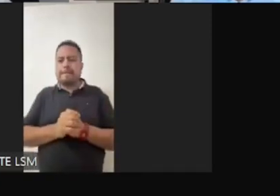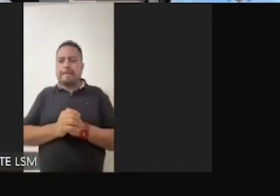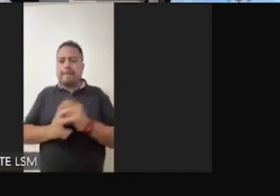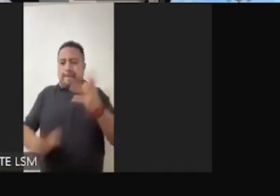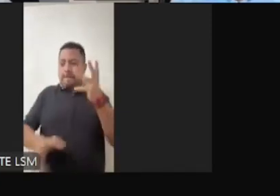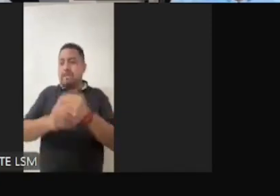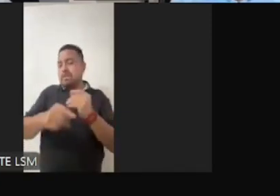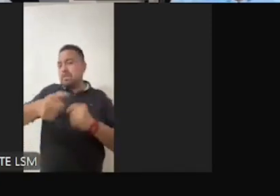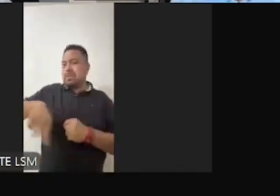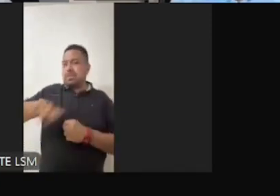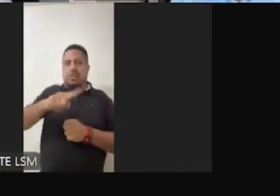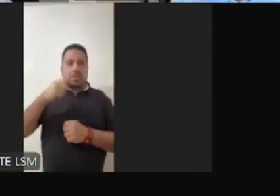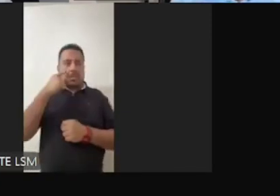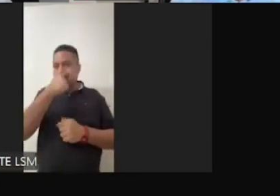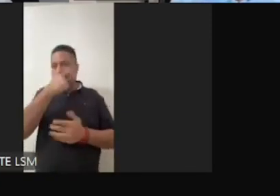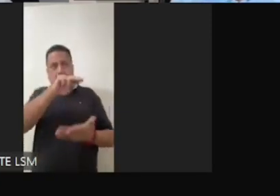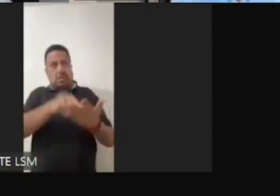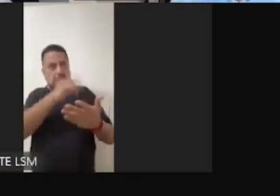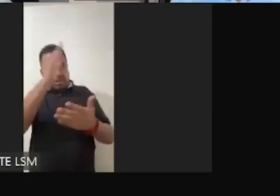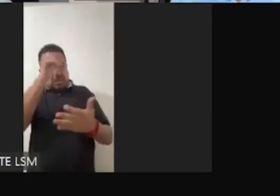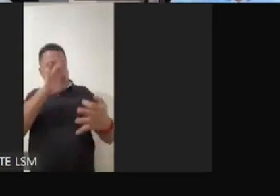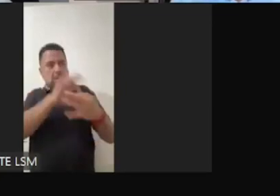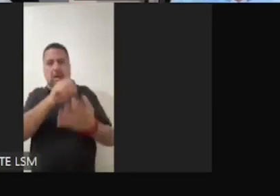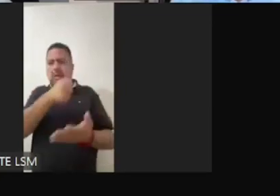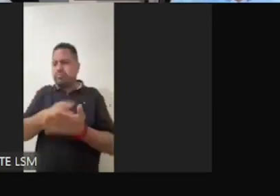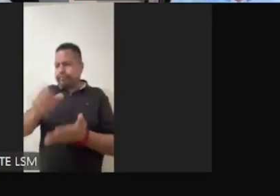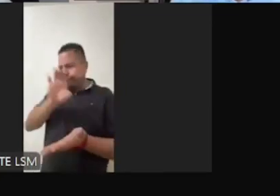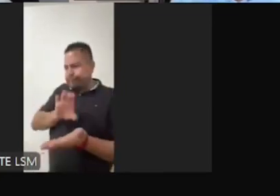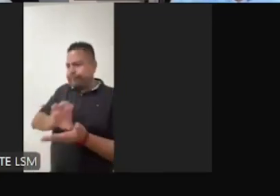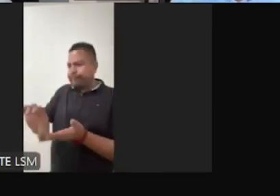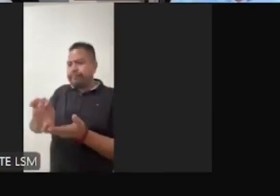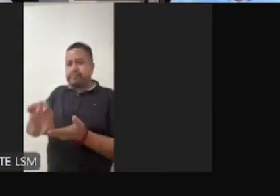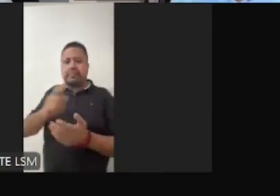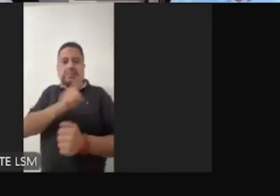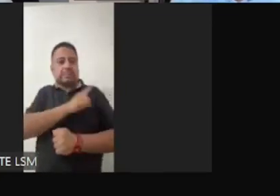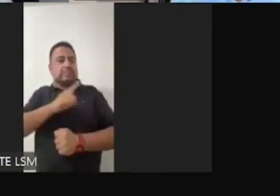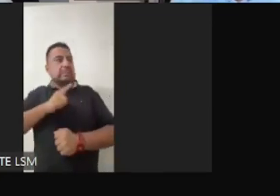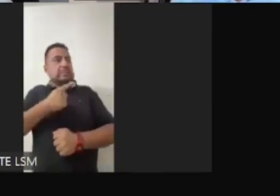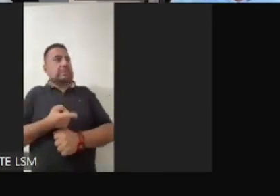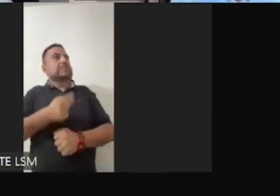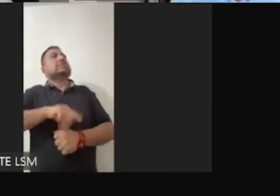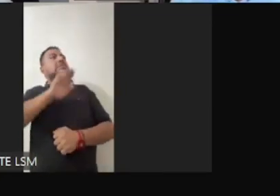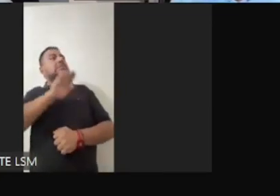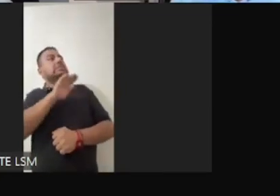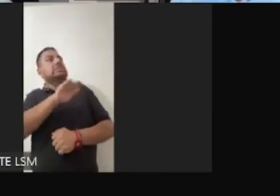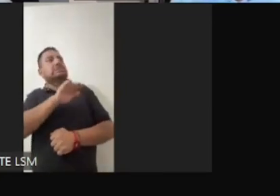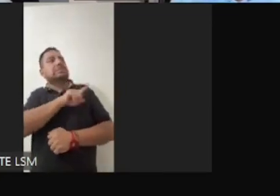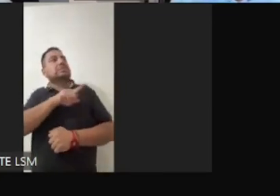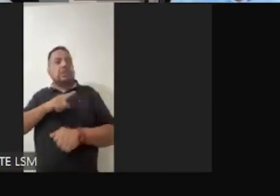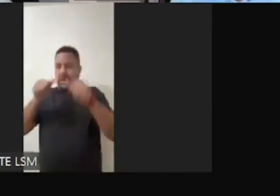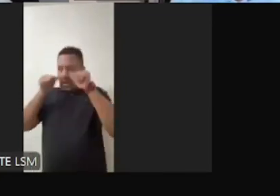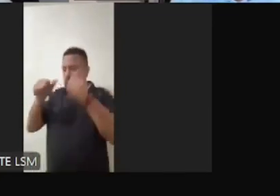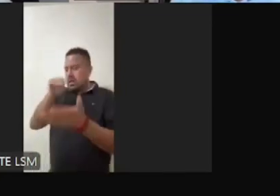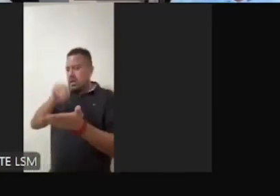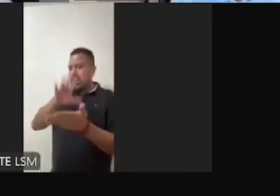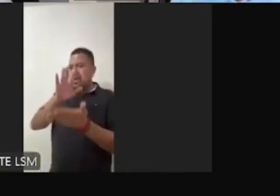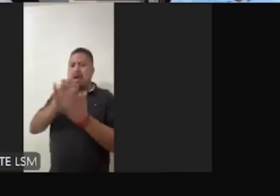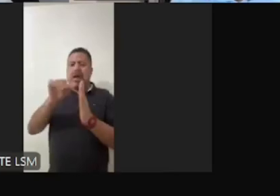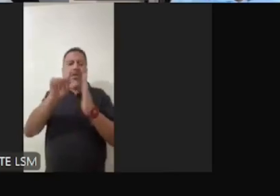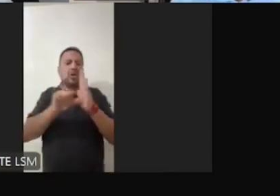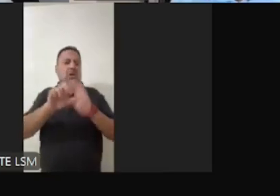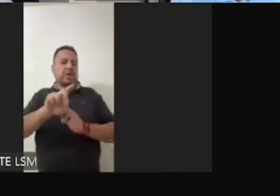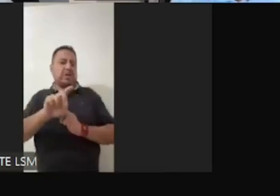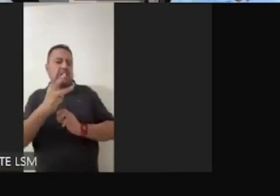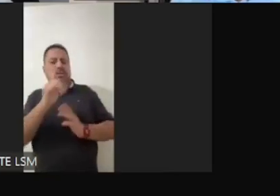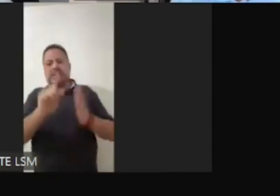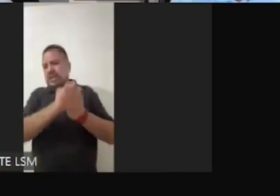suscribieron un convenio laboral con recibo finiquito solicitando esta autoridad jurisdiccional se diera cumplimiento a lo establecido en el artículo 33 de